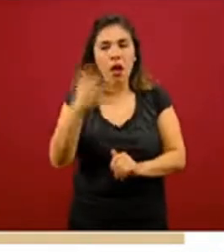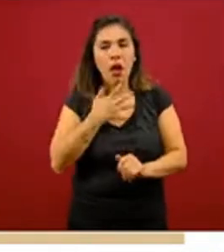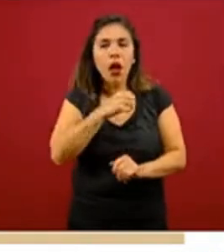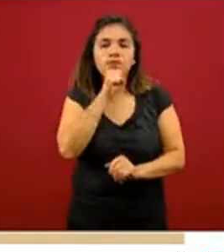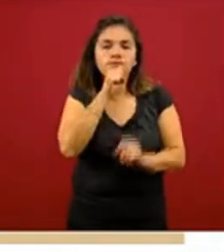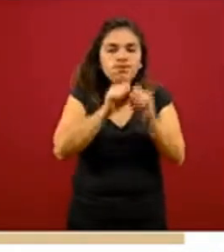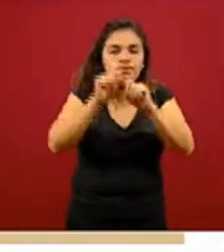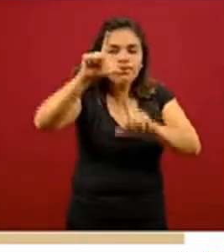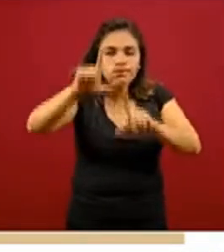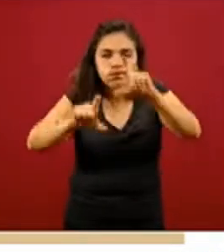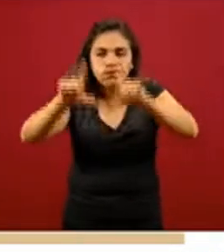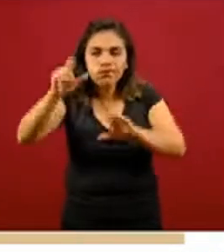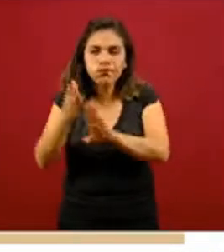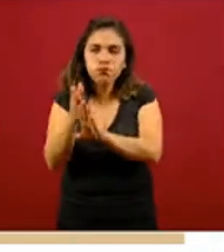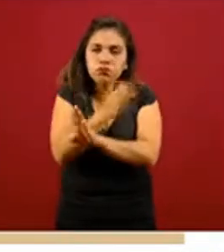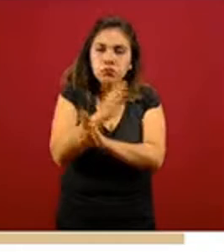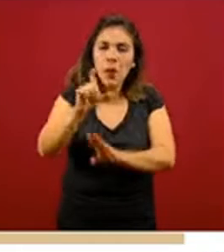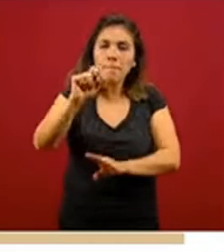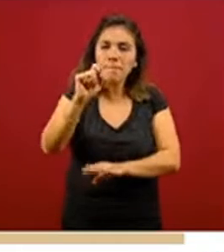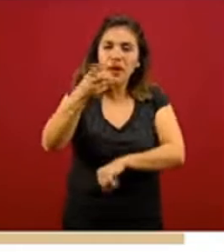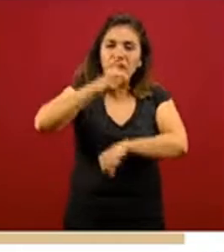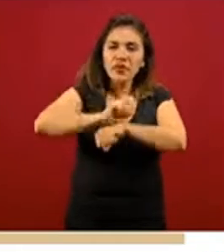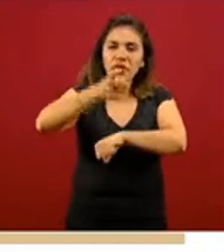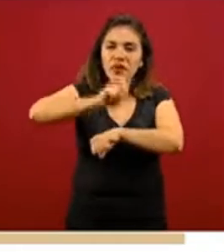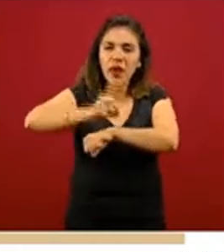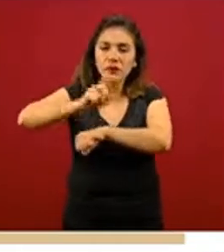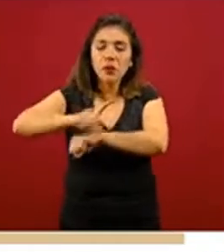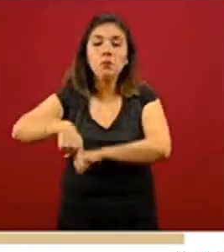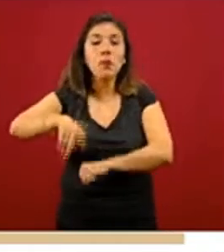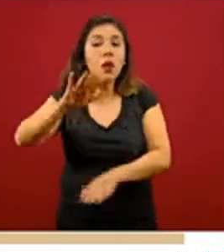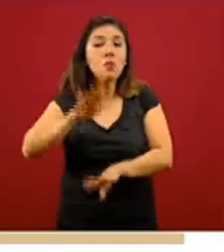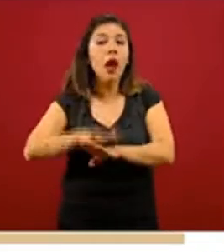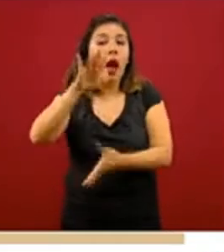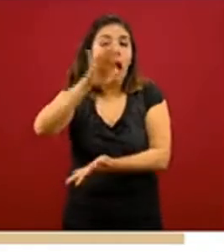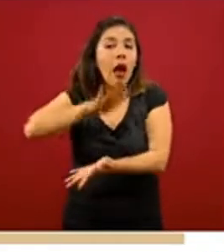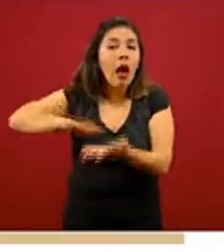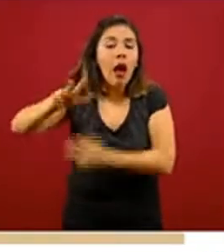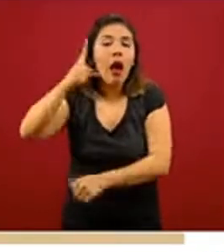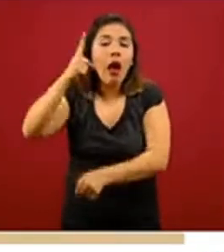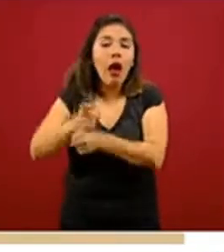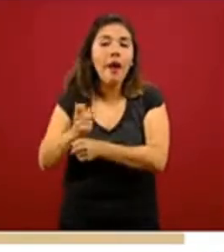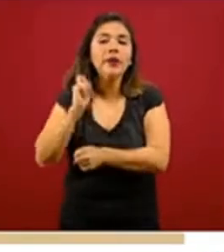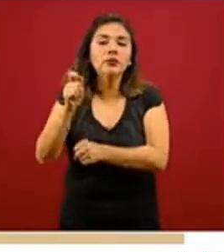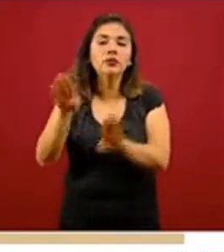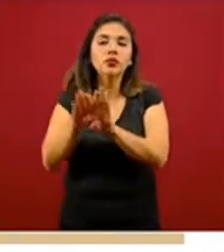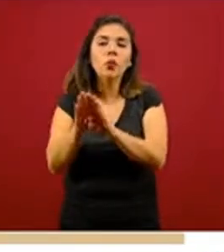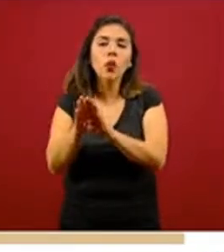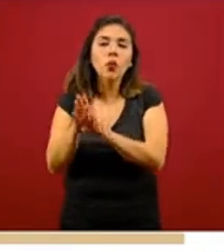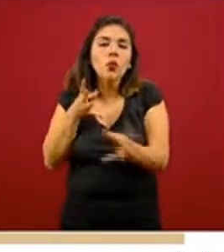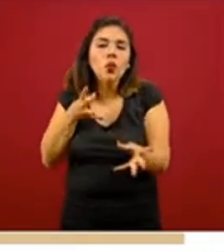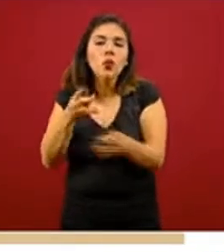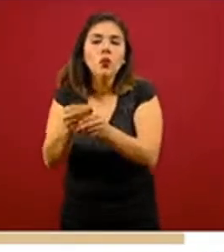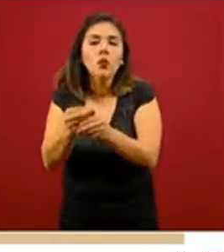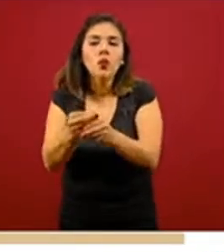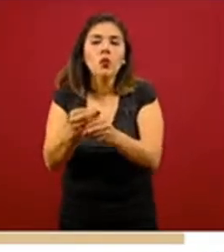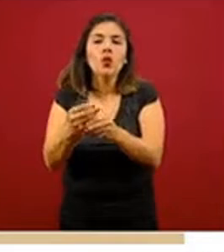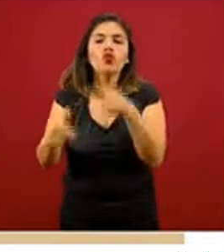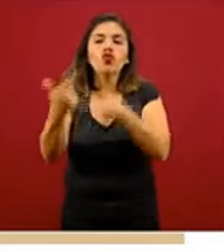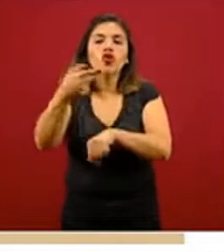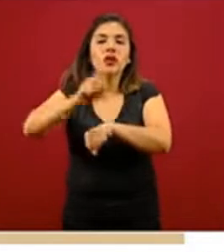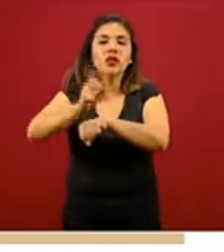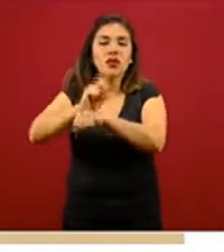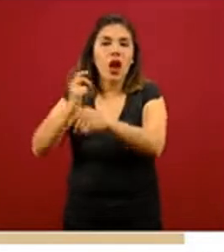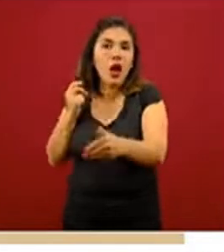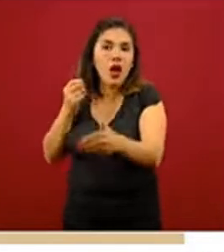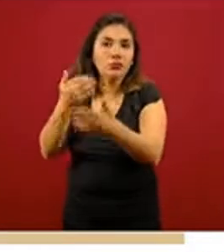distribuidas en los últimos 20 días, aunque la mayoría de ellas se encuentra prácticamente concentrada en los últimos 12 días. En la